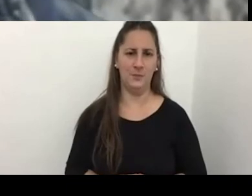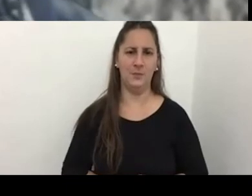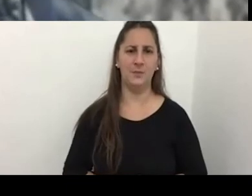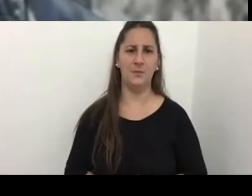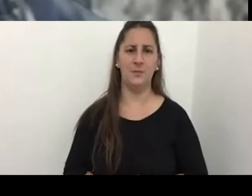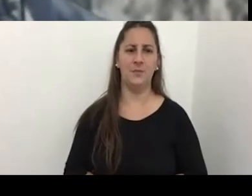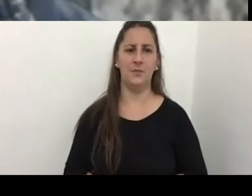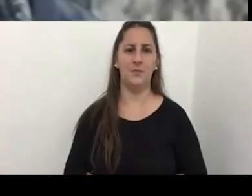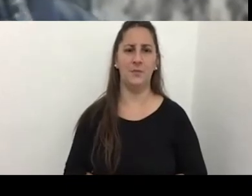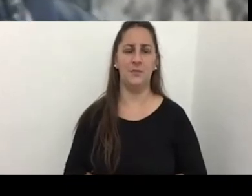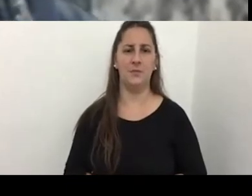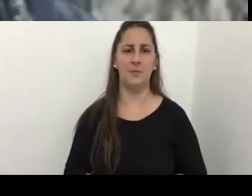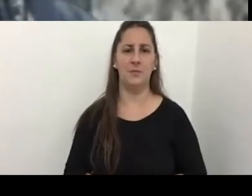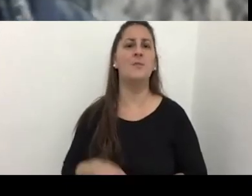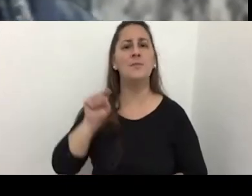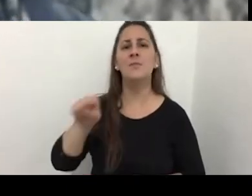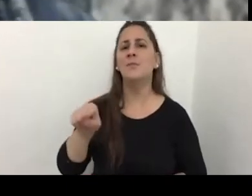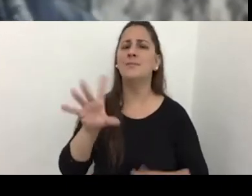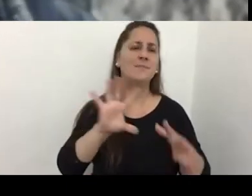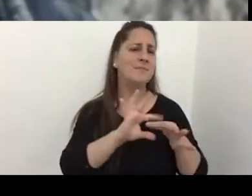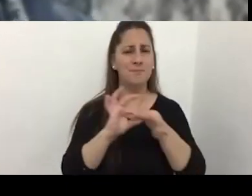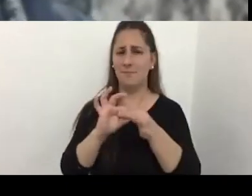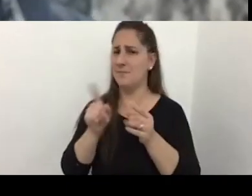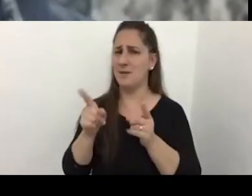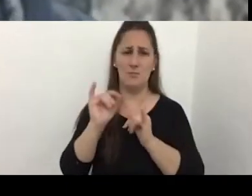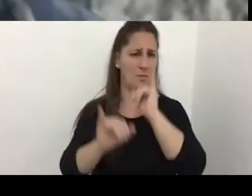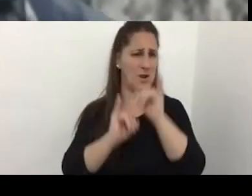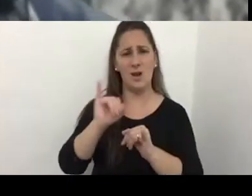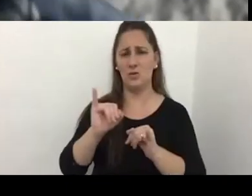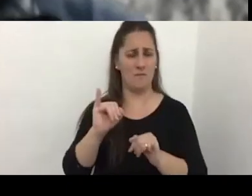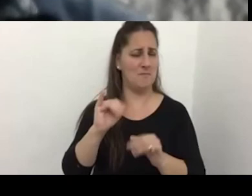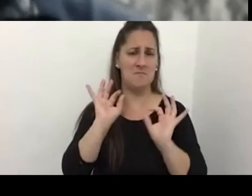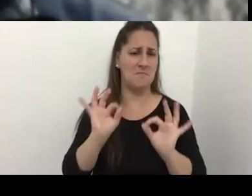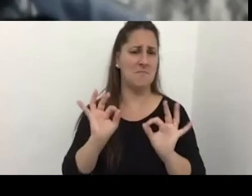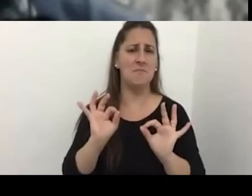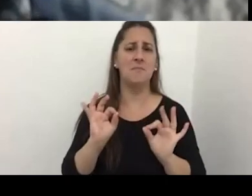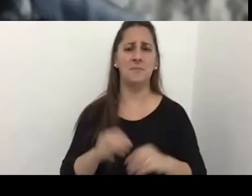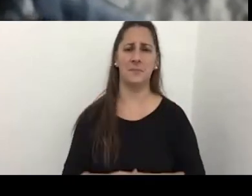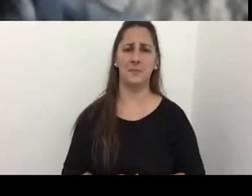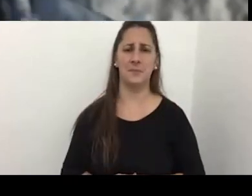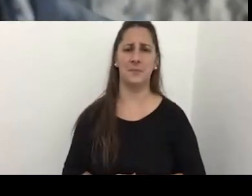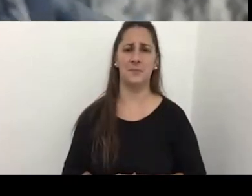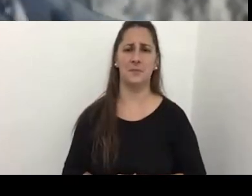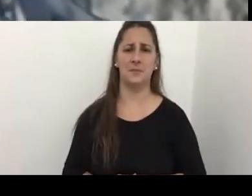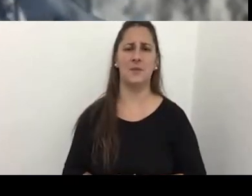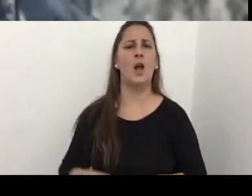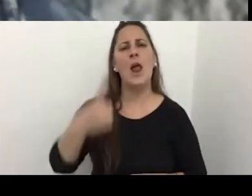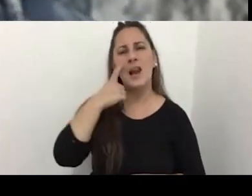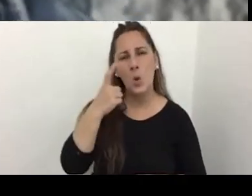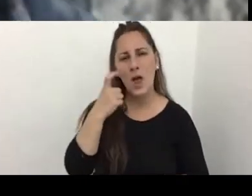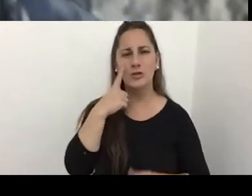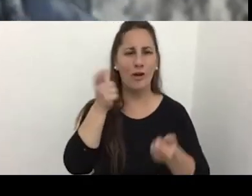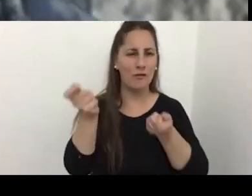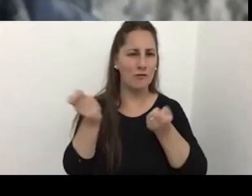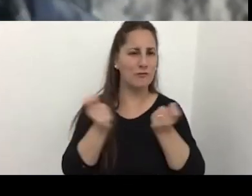Eso, digamos, está relacionado con todo lo que vos hablaste en el curso y todo, porque la regulación y todo lo que tiene que